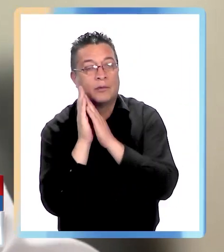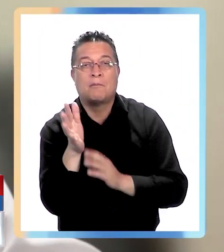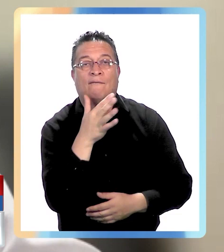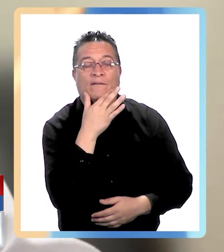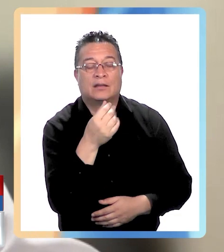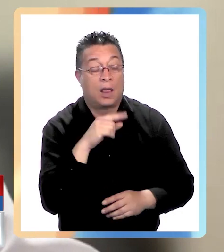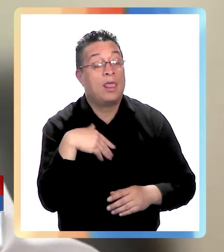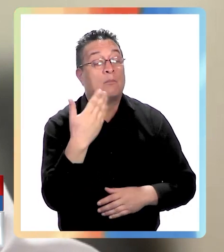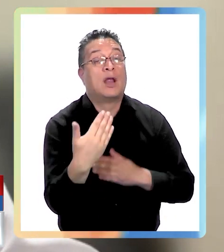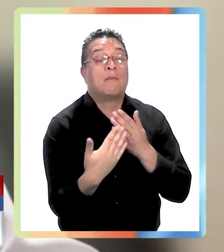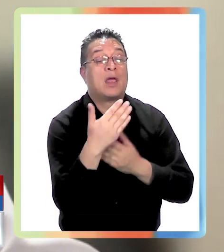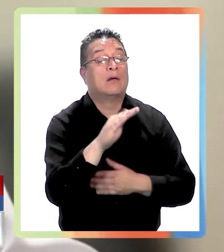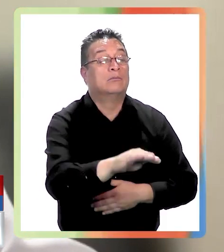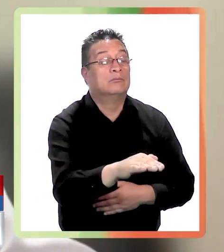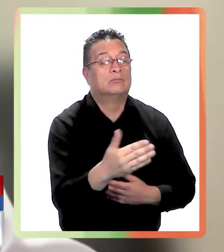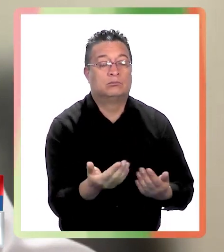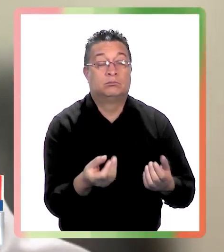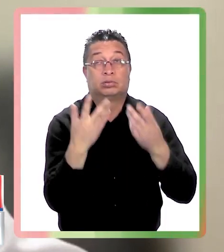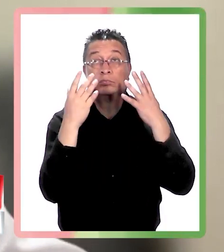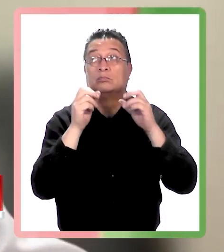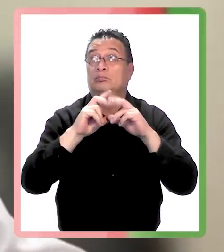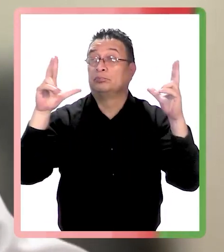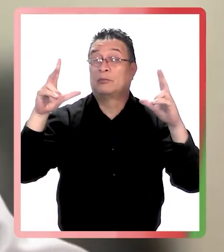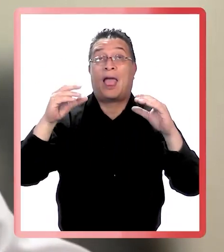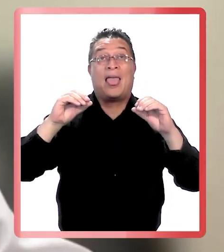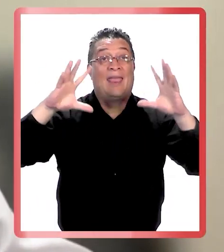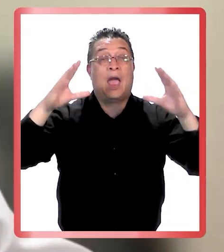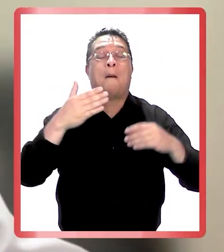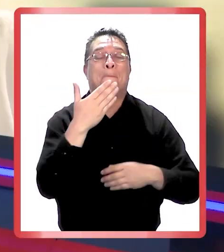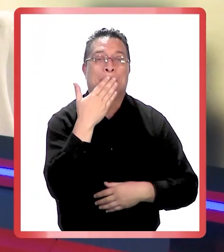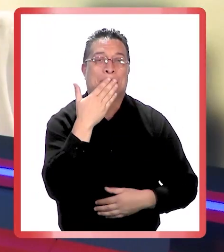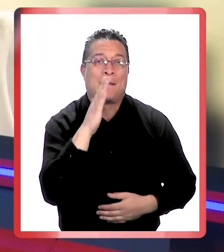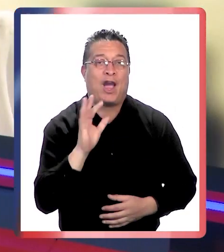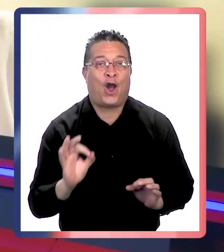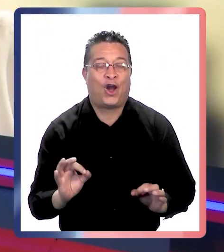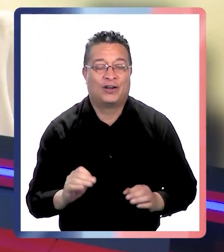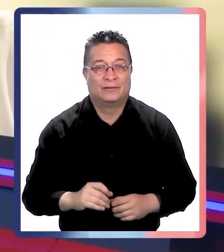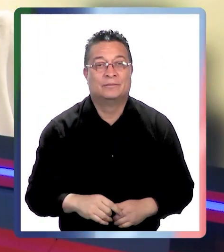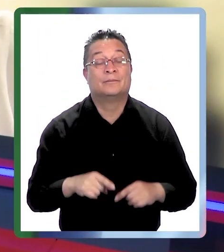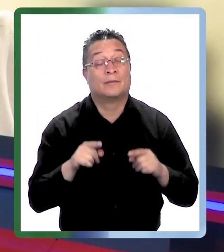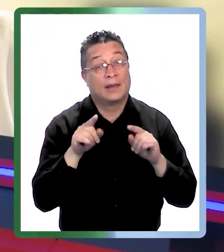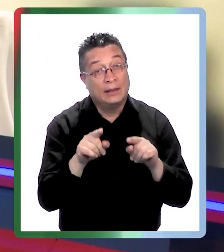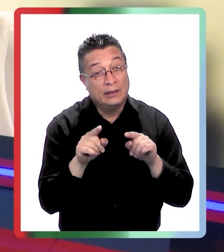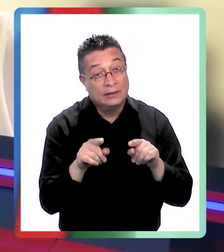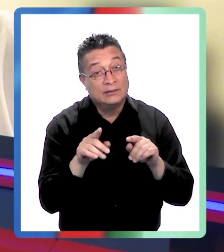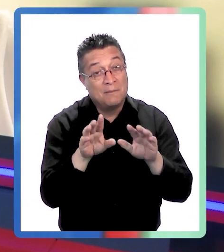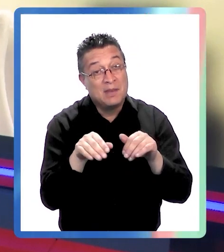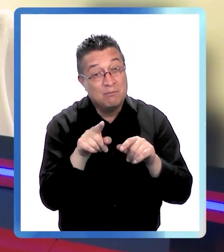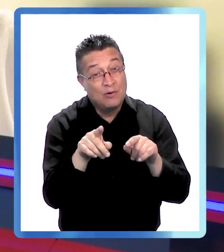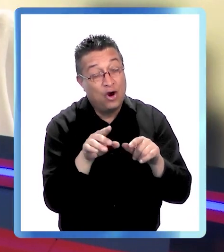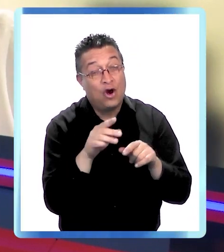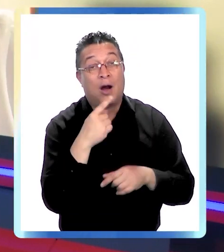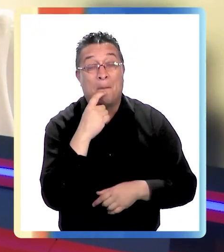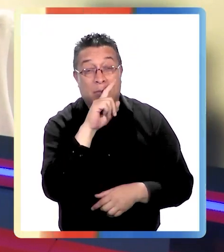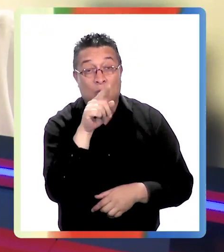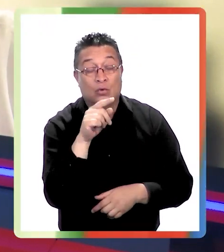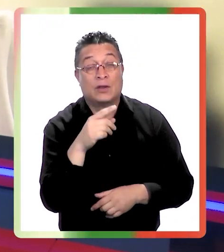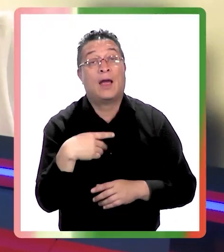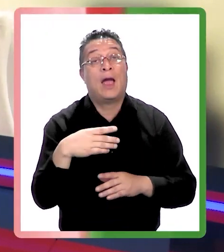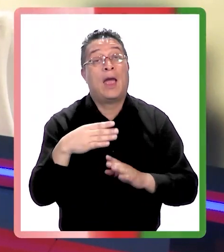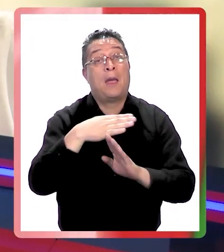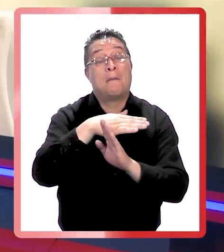va a ser más fácil despertarlos, porque en el fondo van a despertar con luz de día, no de noche. Y en esa misma línea, doctora, ¿la siesta